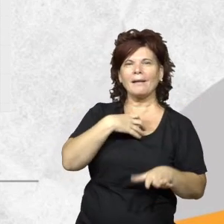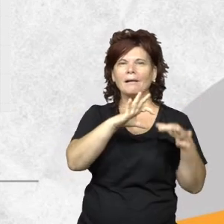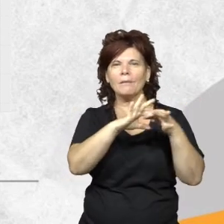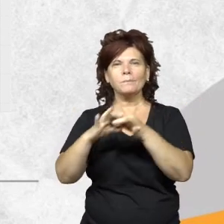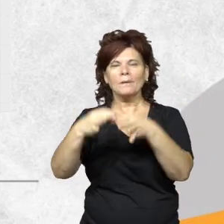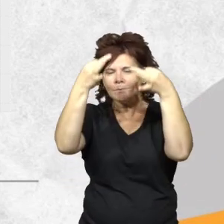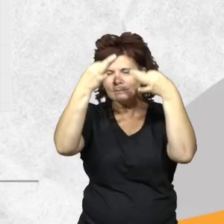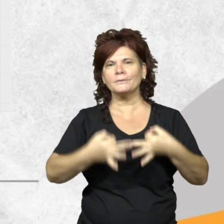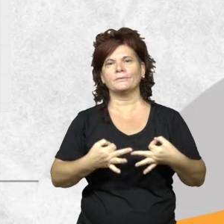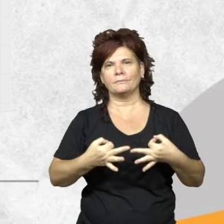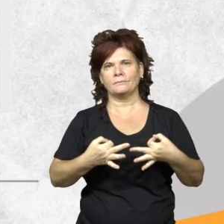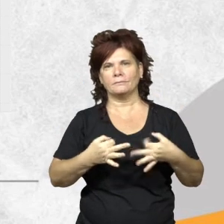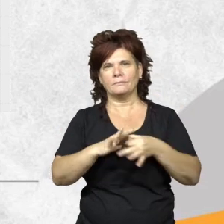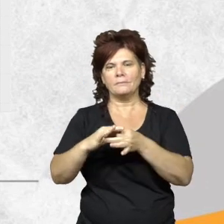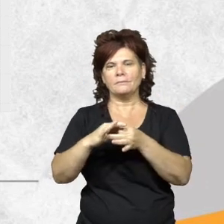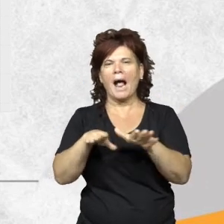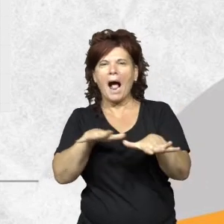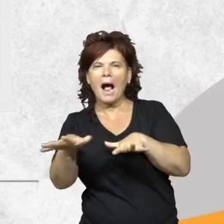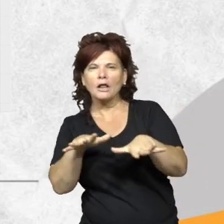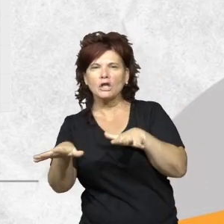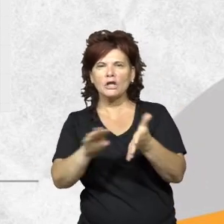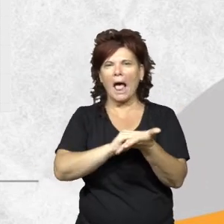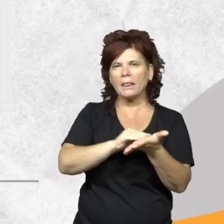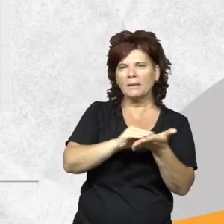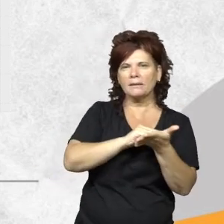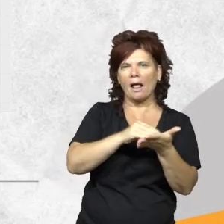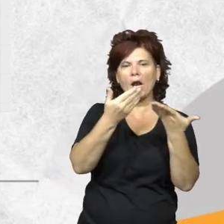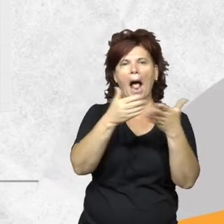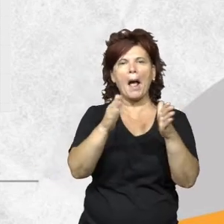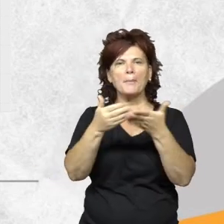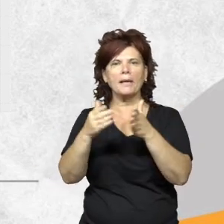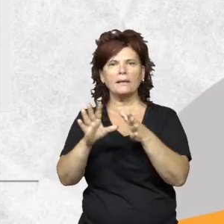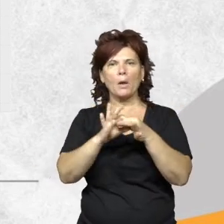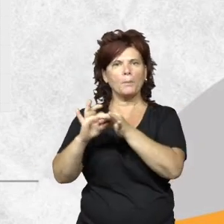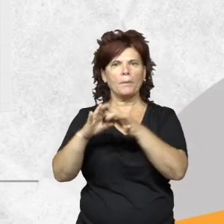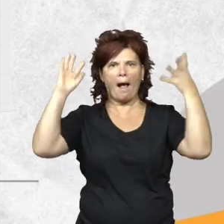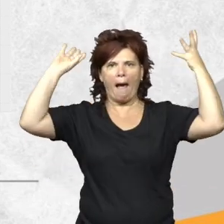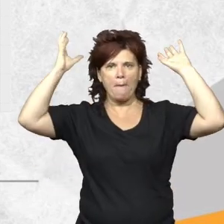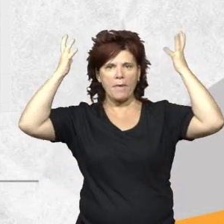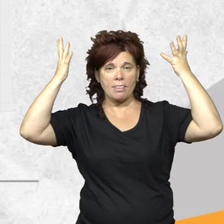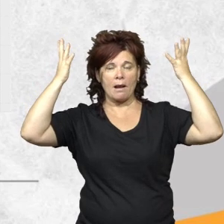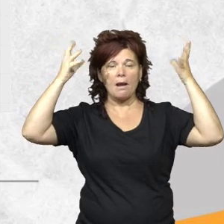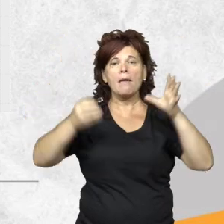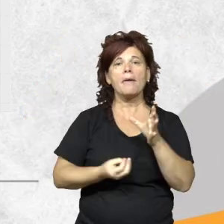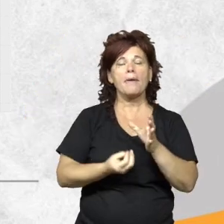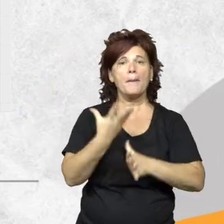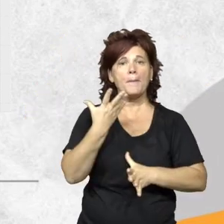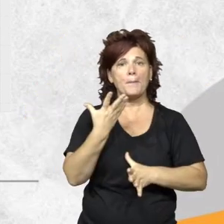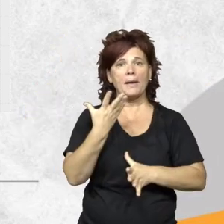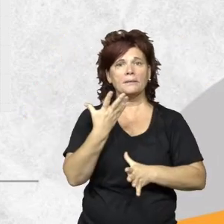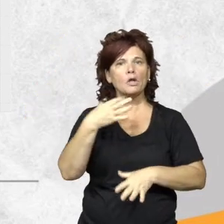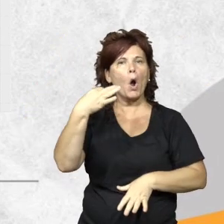específicos que deben tener los actos administrativos habilitadores en materia ambiental. Empezando por